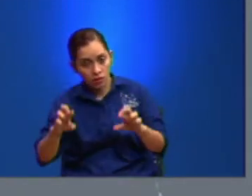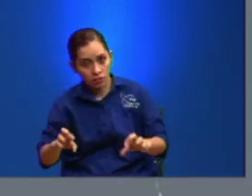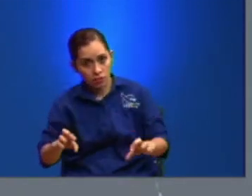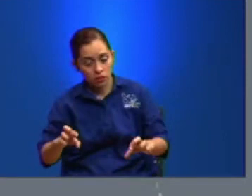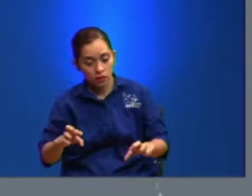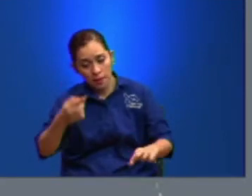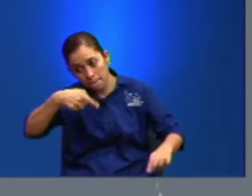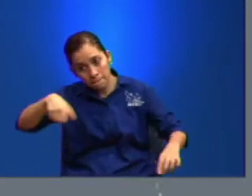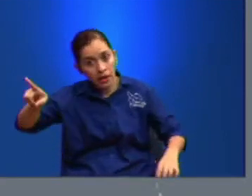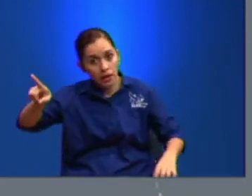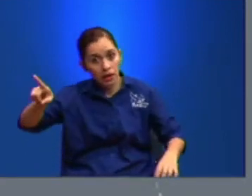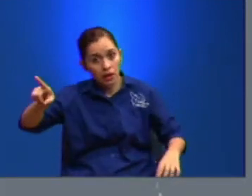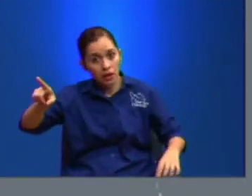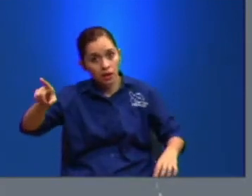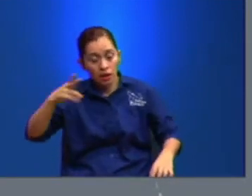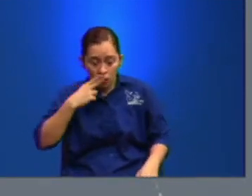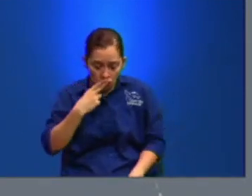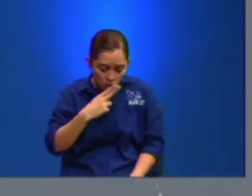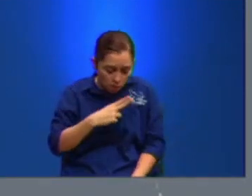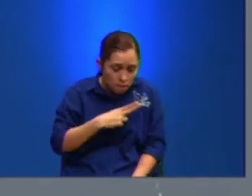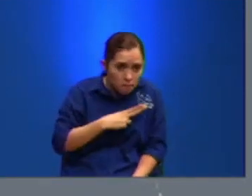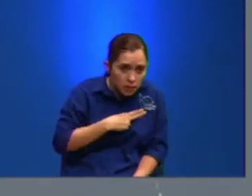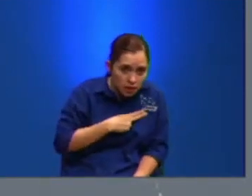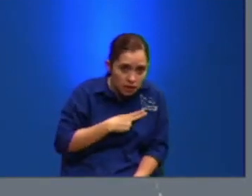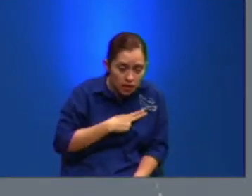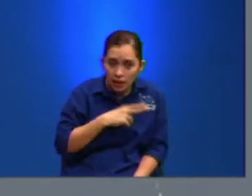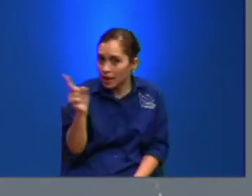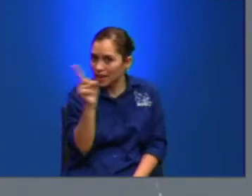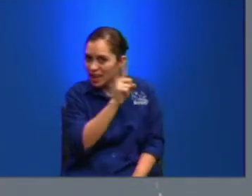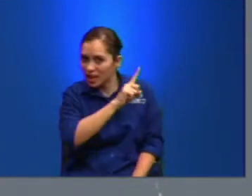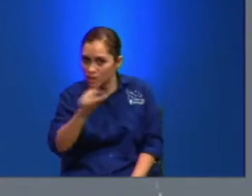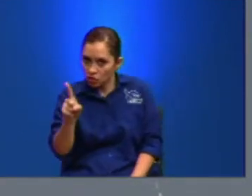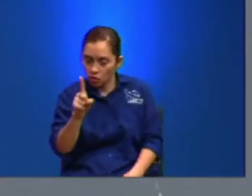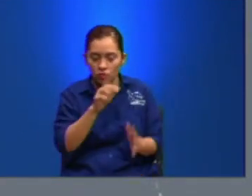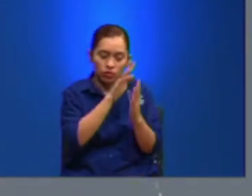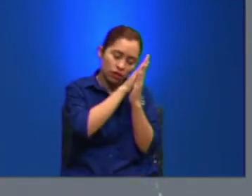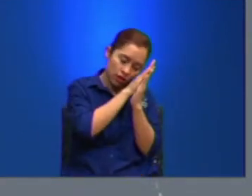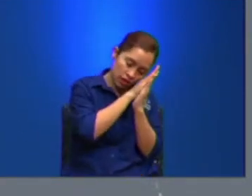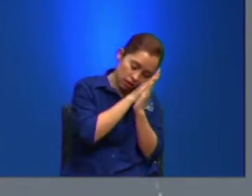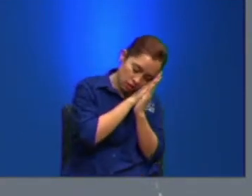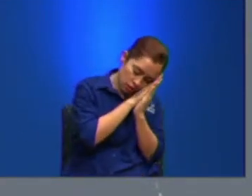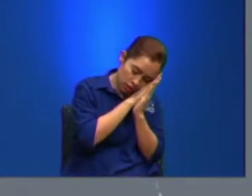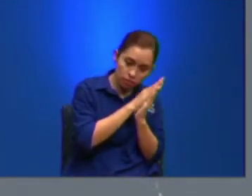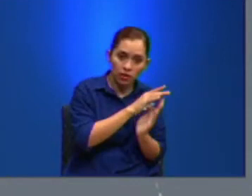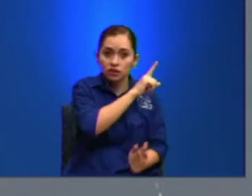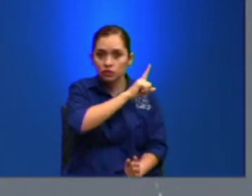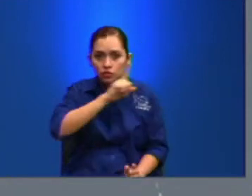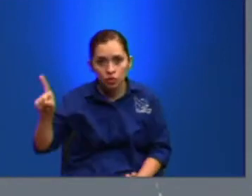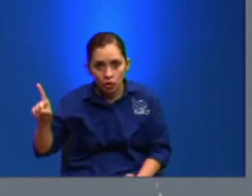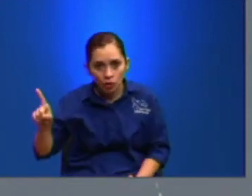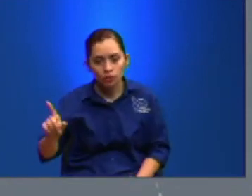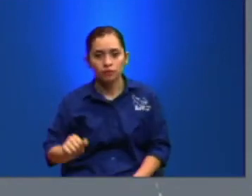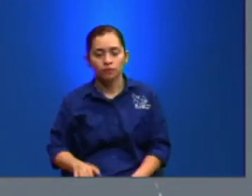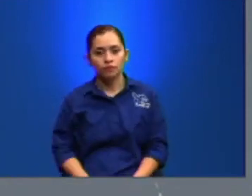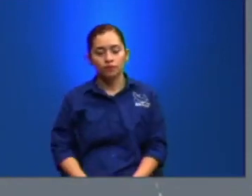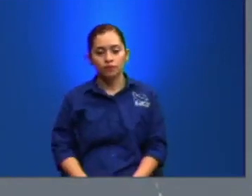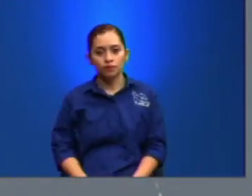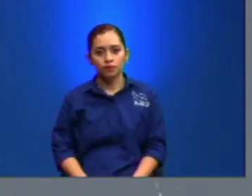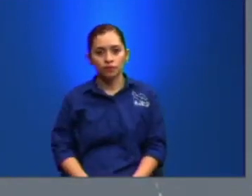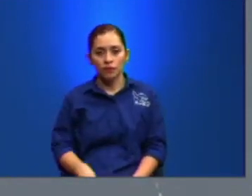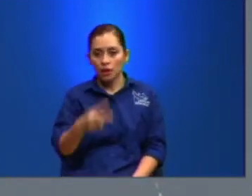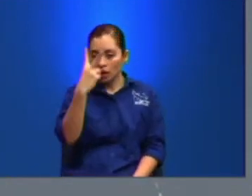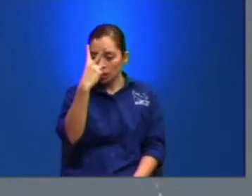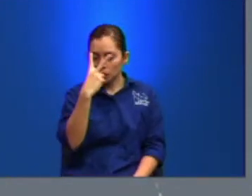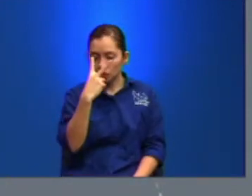importuna a tu prójimo y no te duermas no de sueño a tus ojos